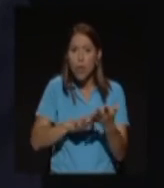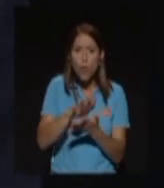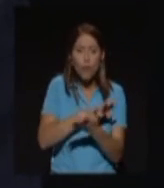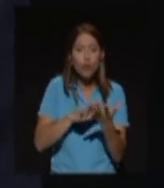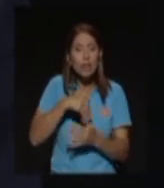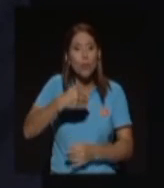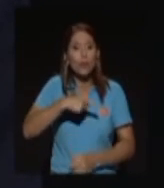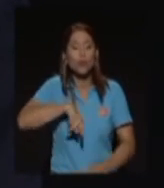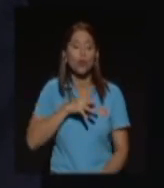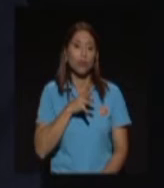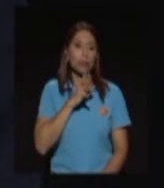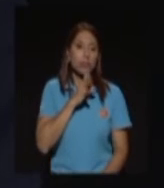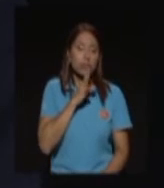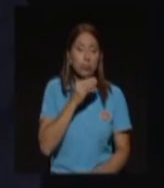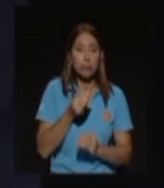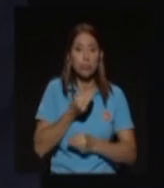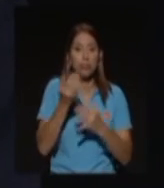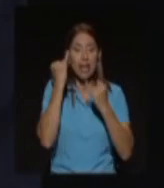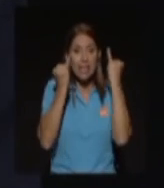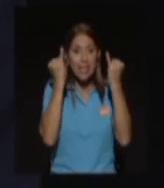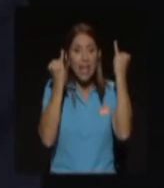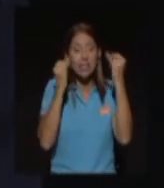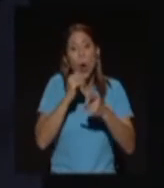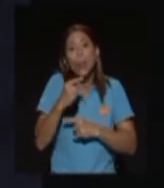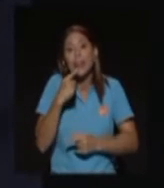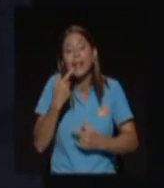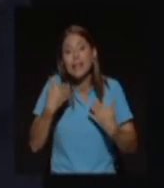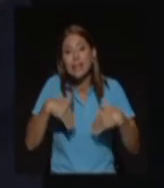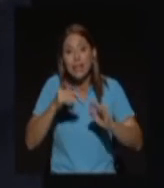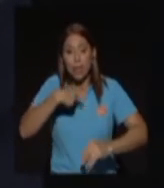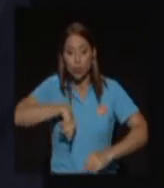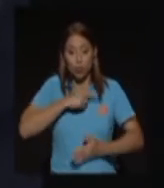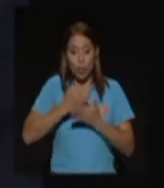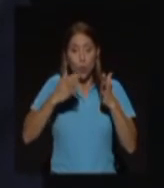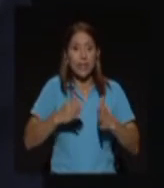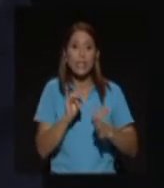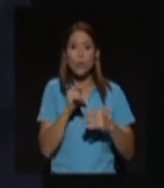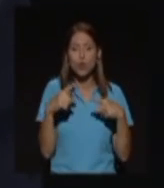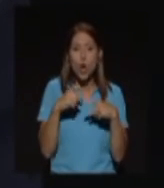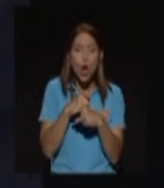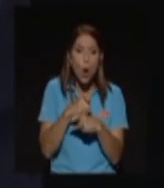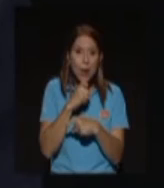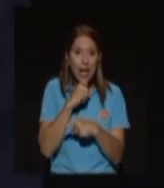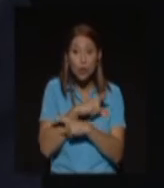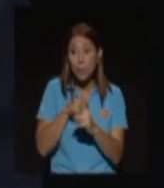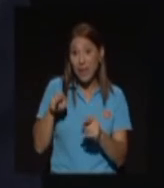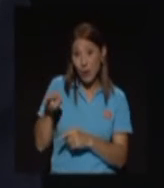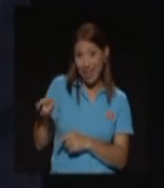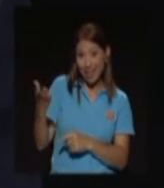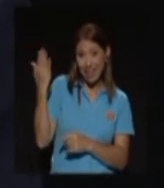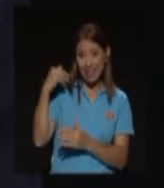nuestras ideas, o complicados en extremo, ¿verdad?, pongámoslo así, ¿verdad? Pues él leía los